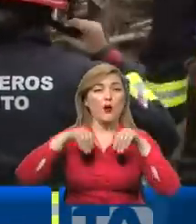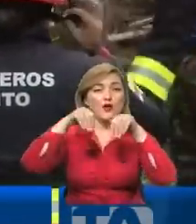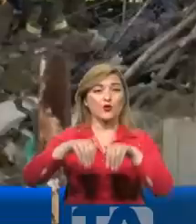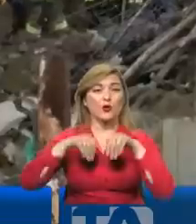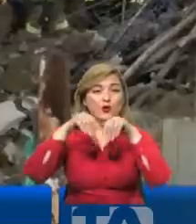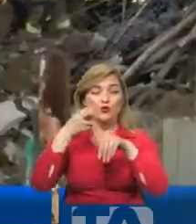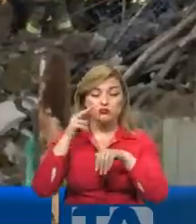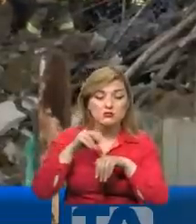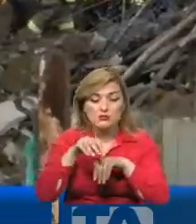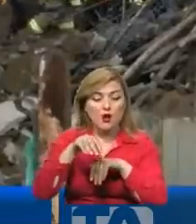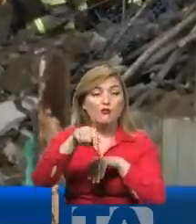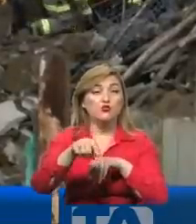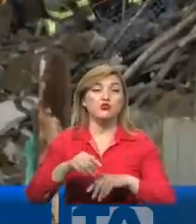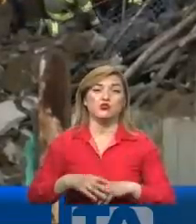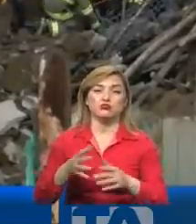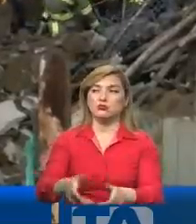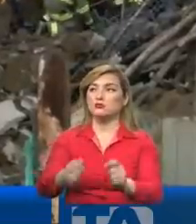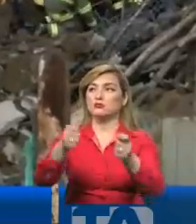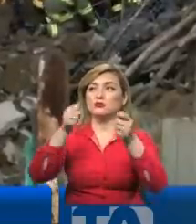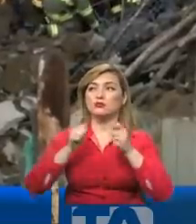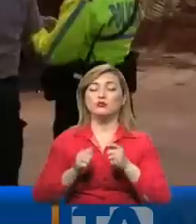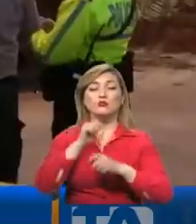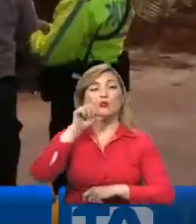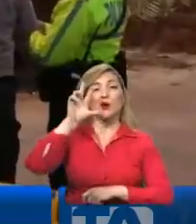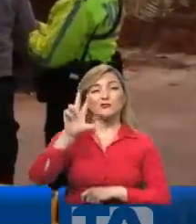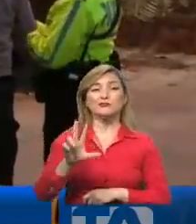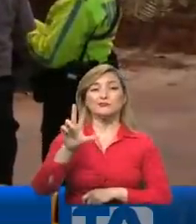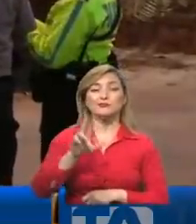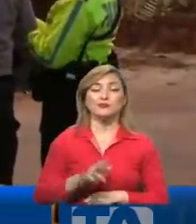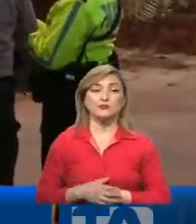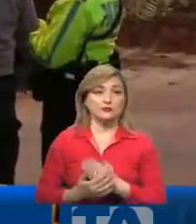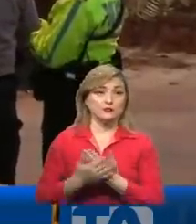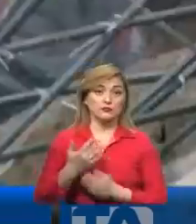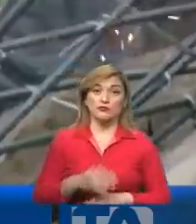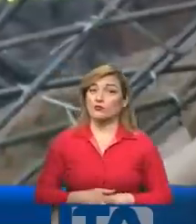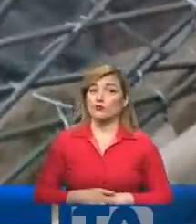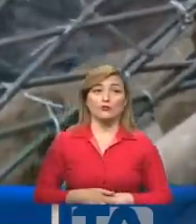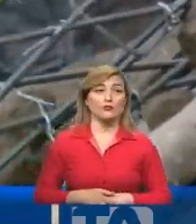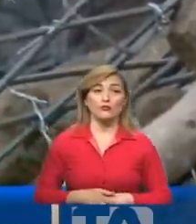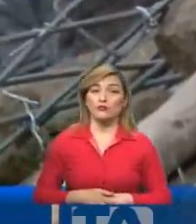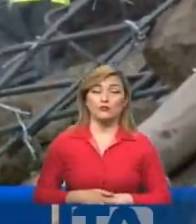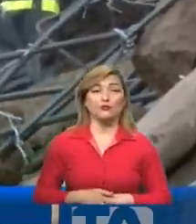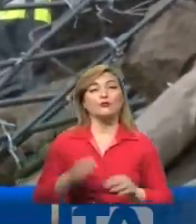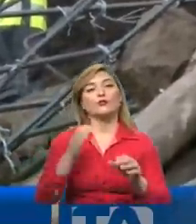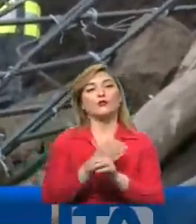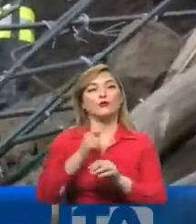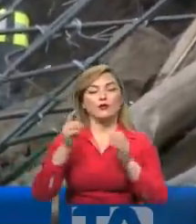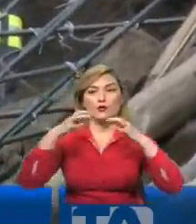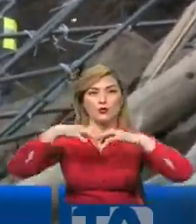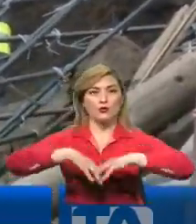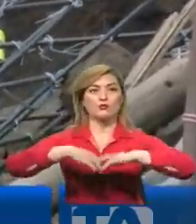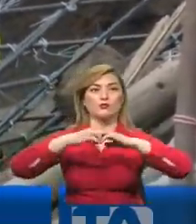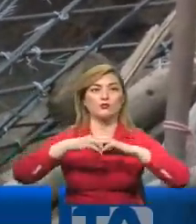bomberos. Sin embargo, localizar los 3 cuerpos restantes no fue una tarea fácil, pues según los cálculos, el colapso fue